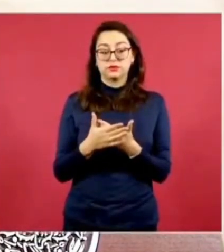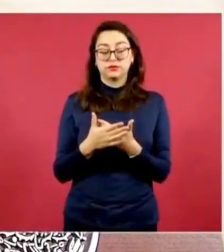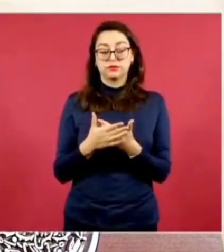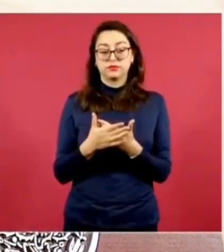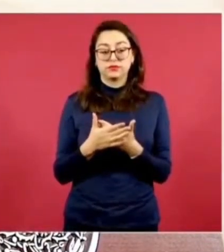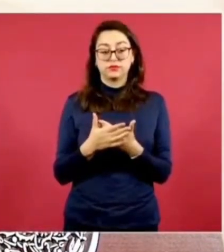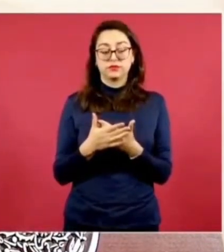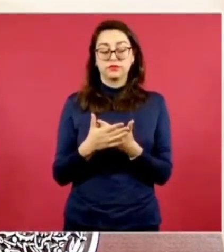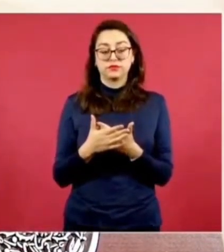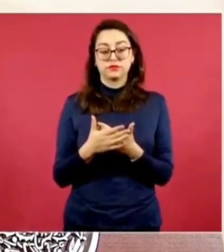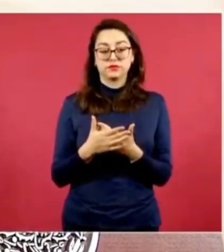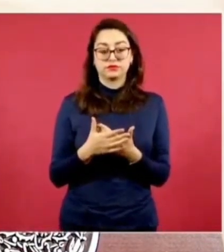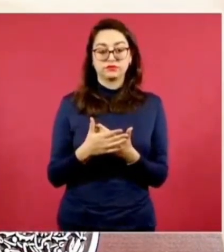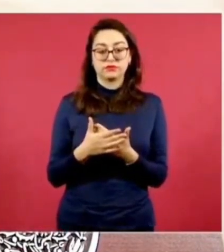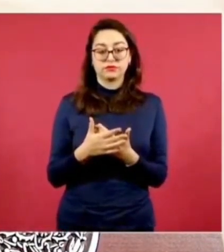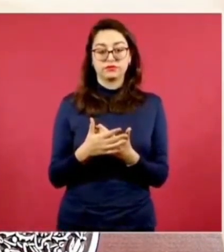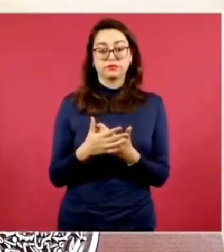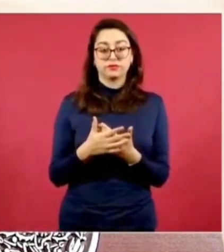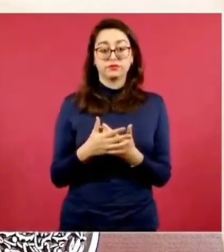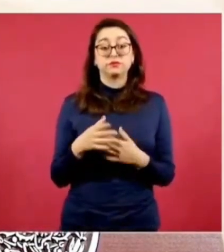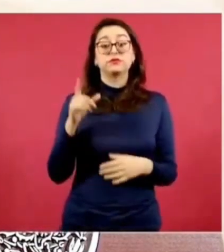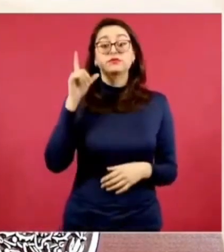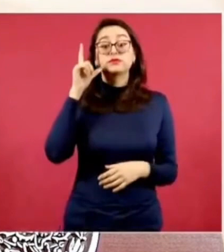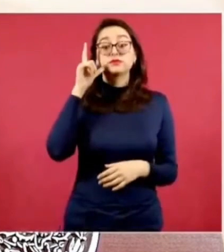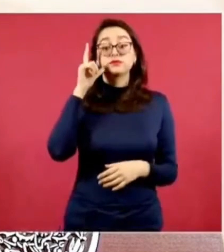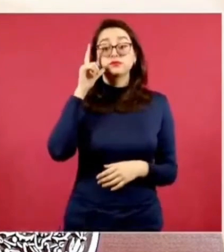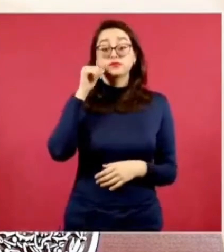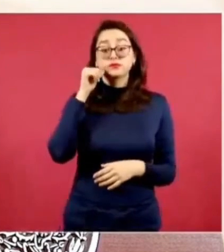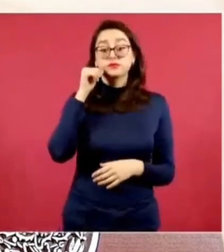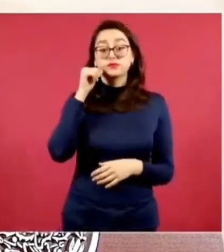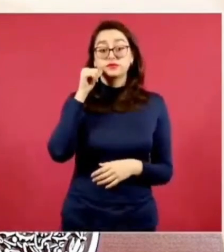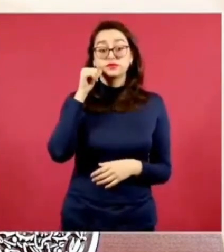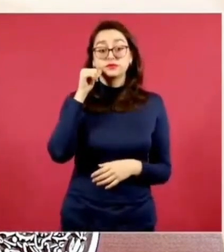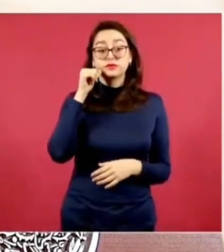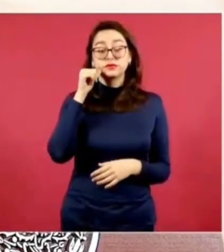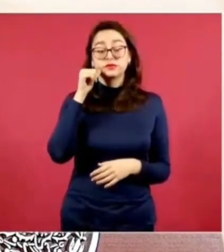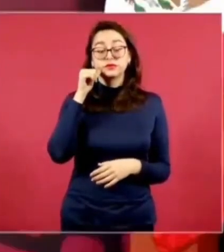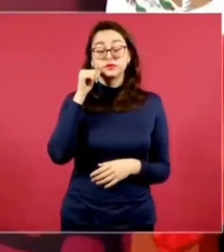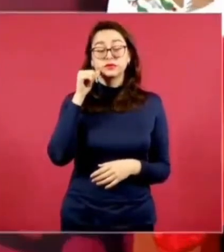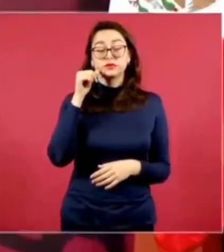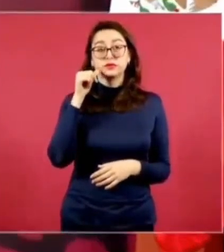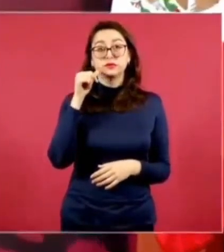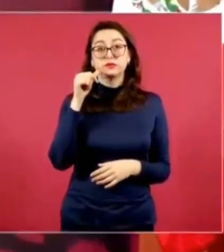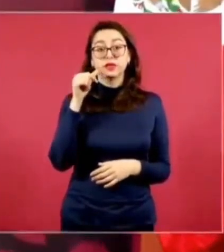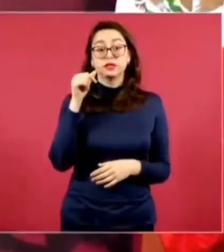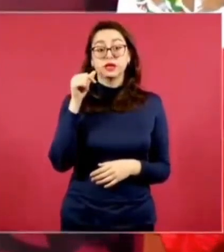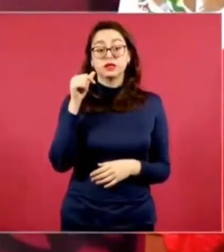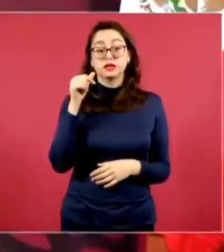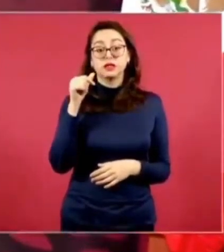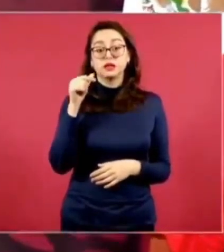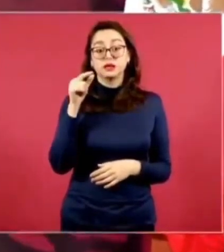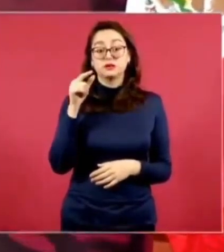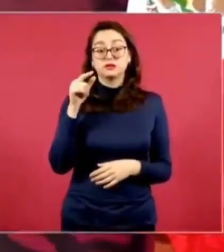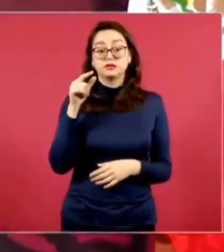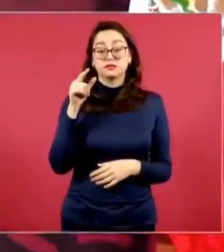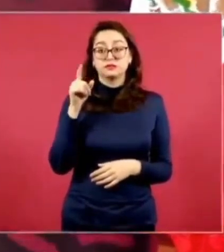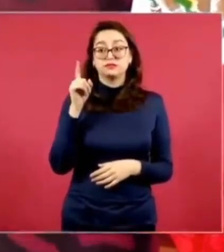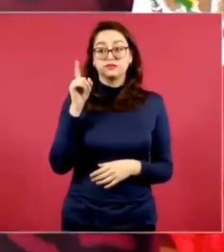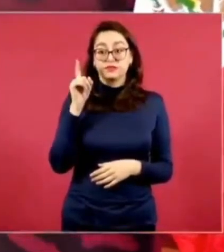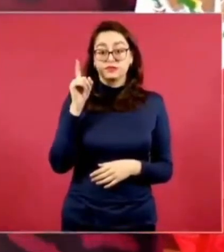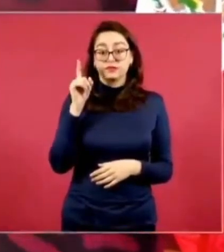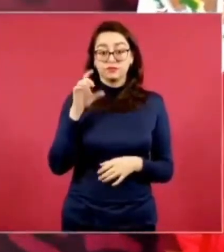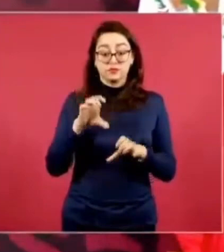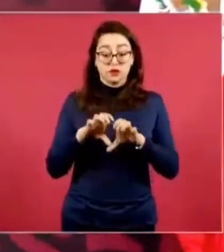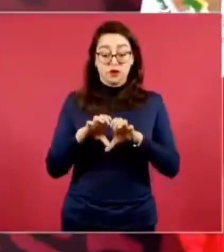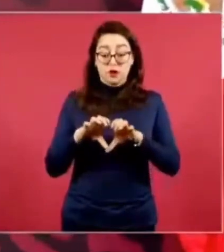inaugurarse mañana vamos a inaugurar un un acueducto